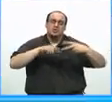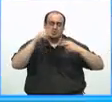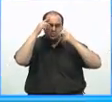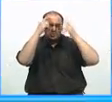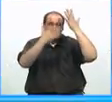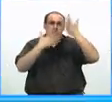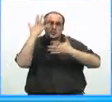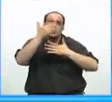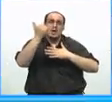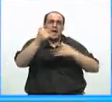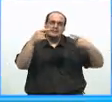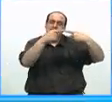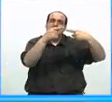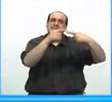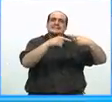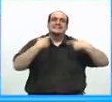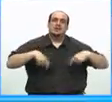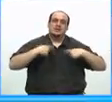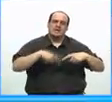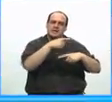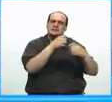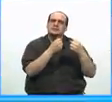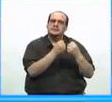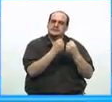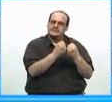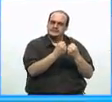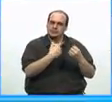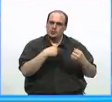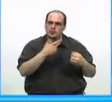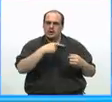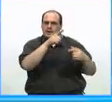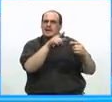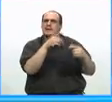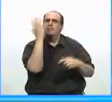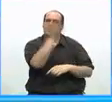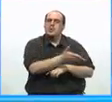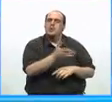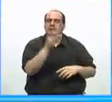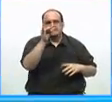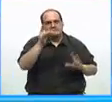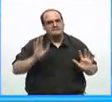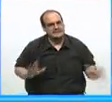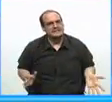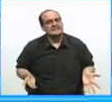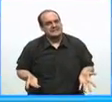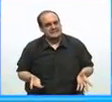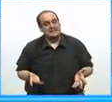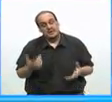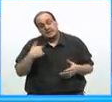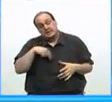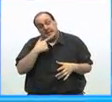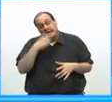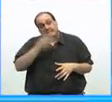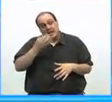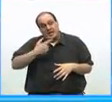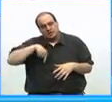sabemos que es un rival muy muy difícil porque central viene muy sólido cuesta que pierda y y va a ser durísimo la verdad eh a nosotros ya